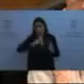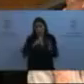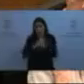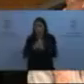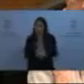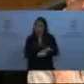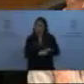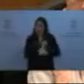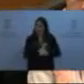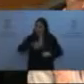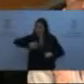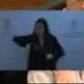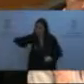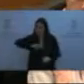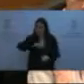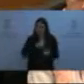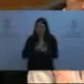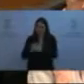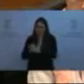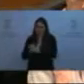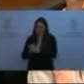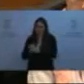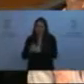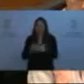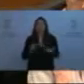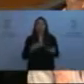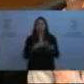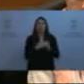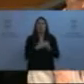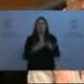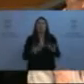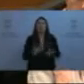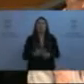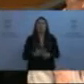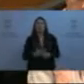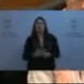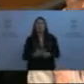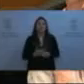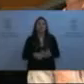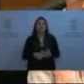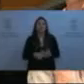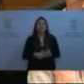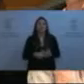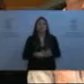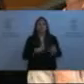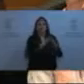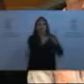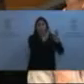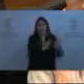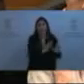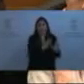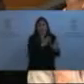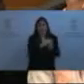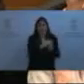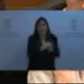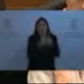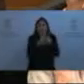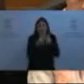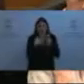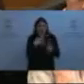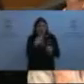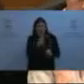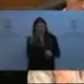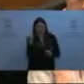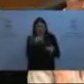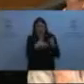pago el gobierno. Y entonces, ¿qué tenemos aquí? ¿Qué tenemos aquí? Pues que la capilla tiene un estado lamentable. Yo aquí se lo dije en marzo